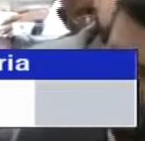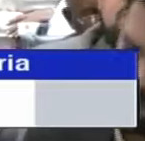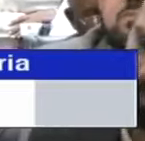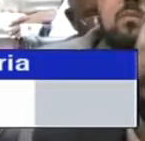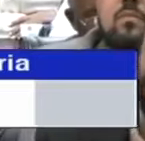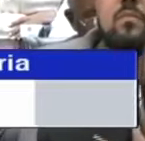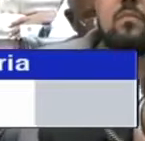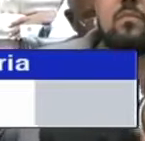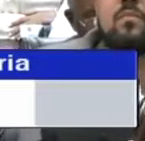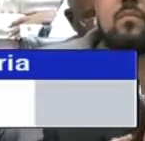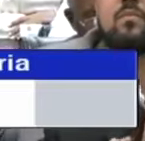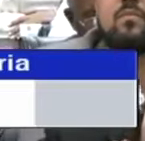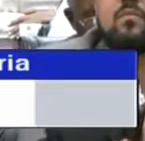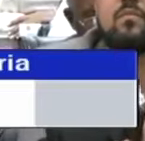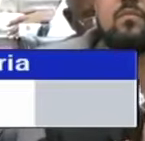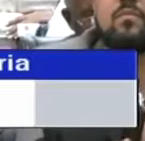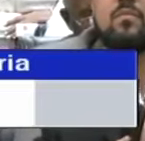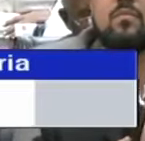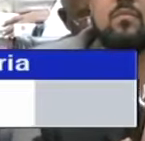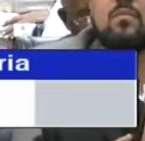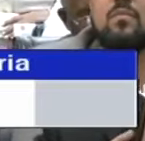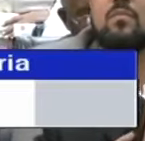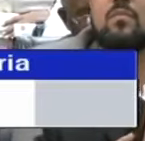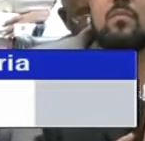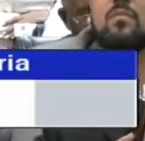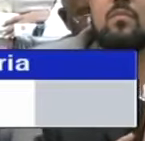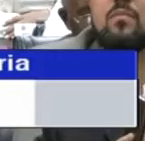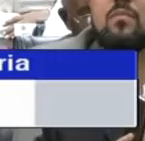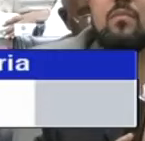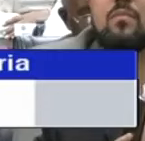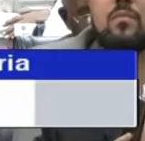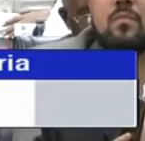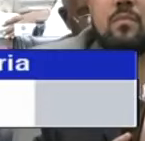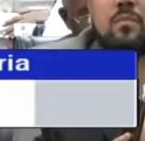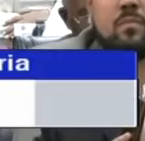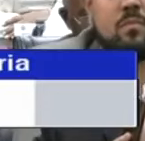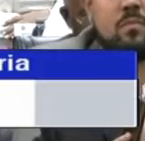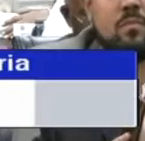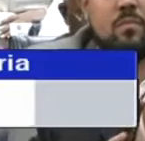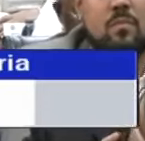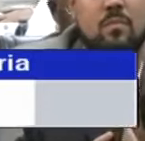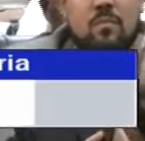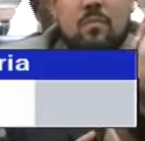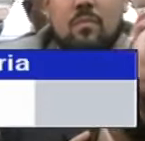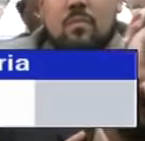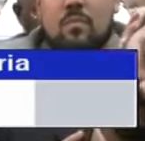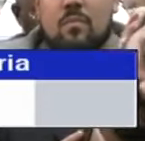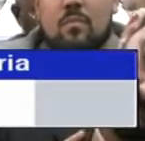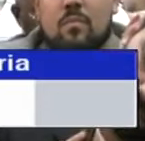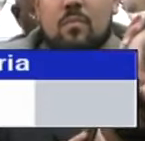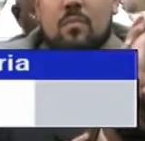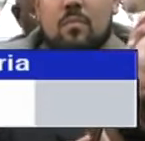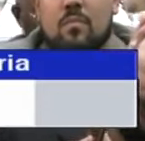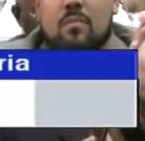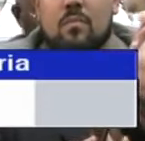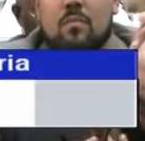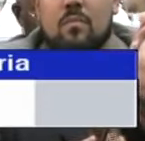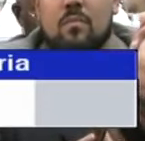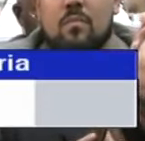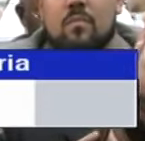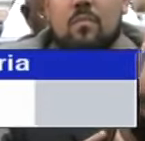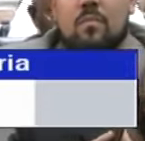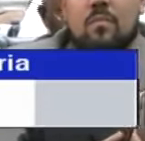precisamente, como decía la colega que me antecedió, con el Día Nacional de las Personas con